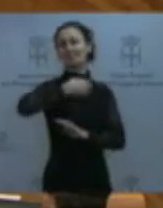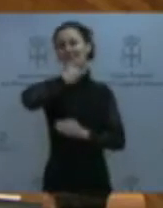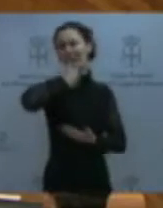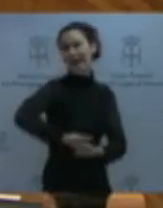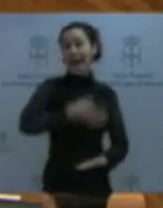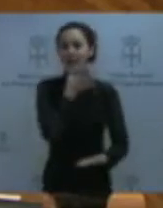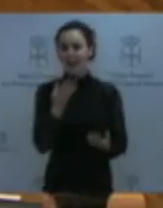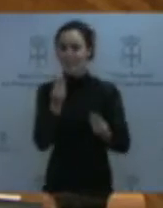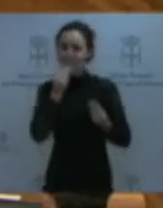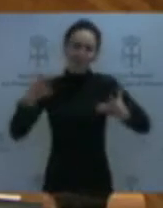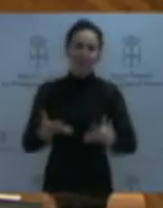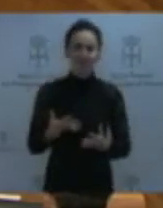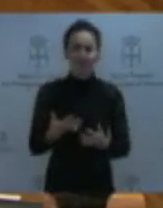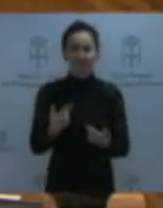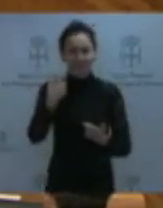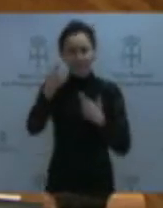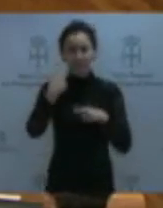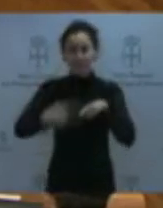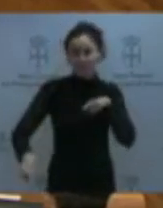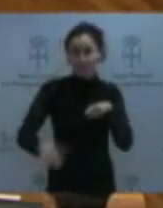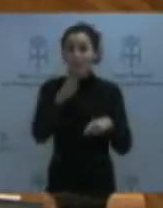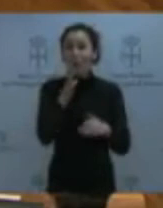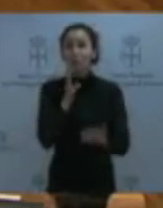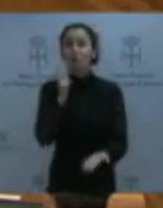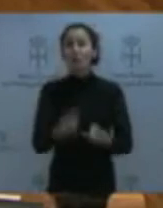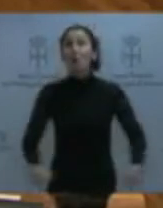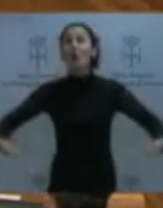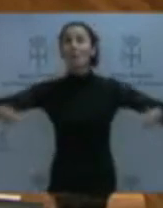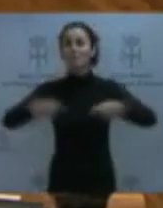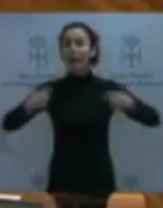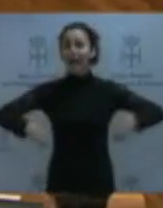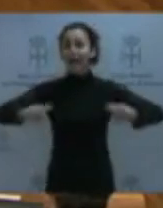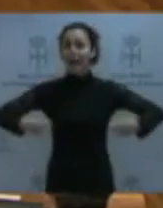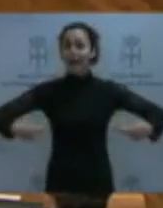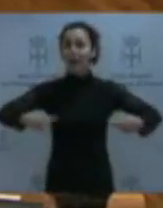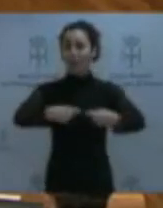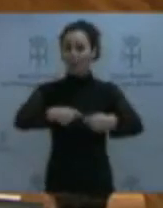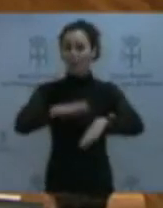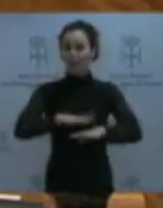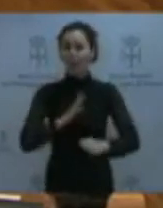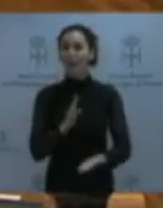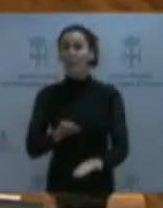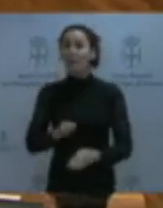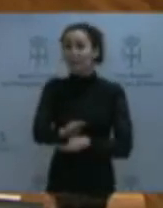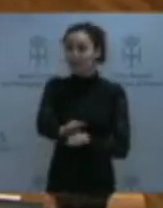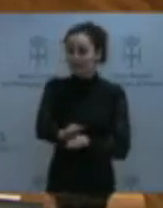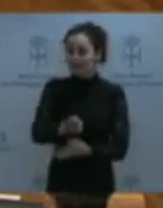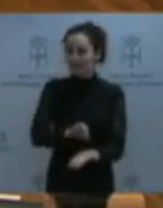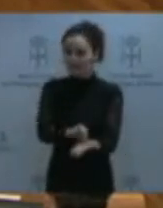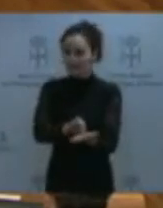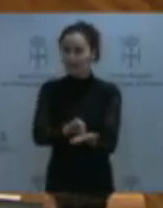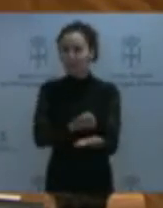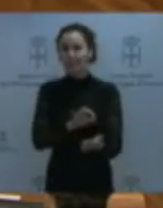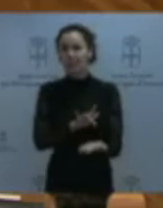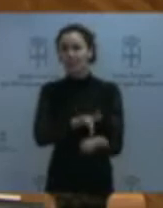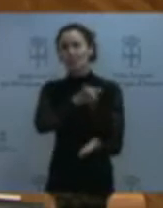efectivamente la diferencia. Por eso le preguntaba por el copago. ¿Qué le parecía el copago para financiar los servicios? Pero cuando habla de educación,